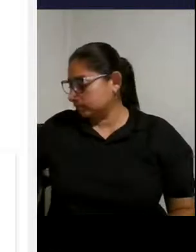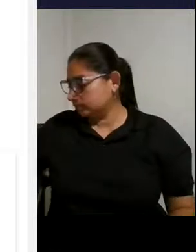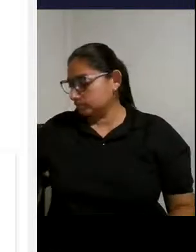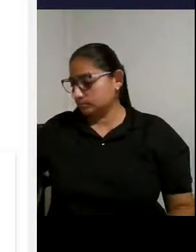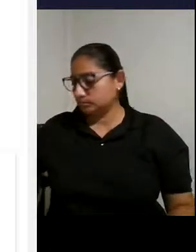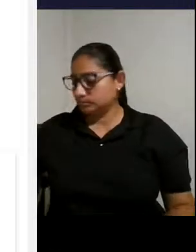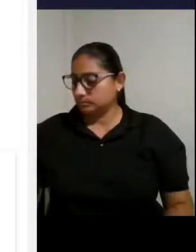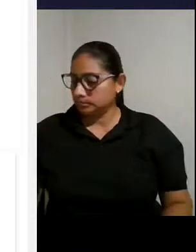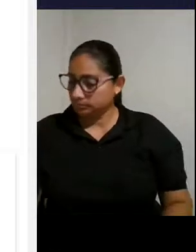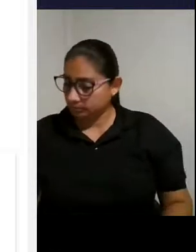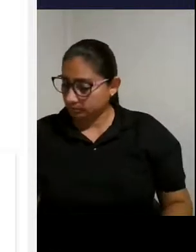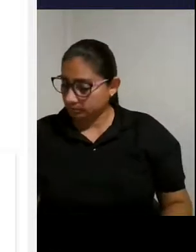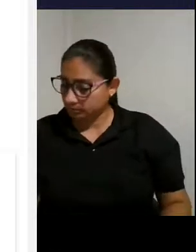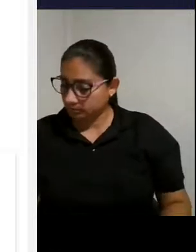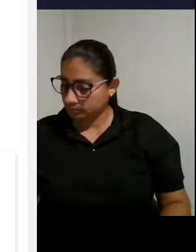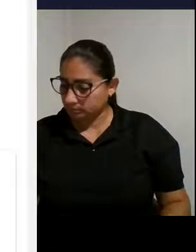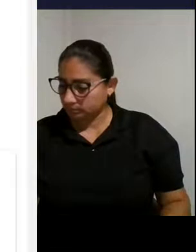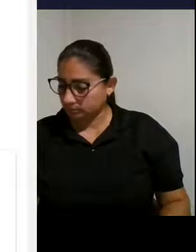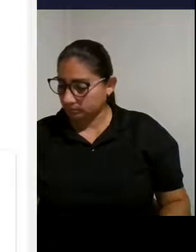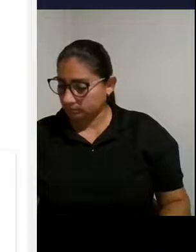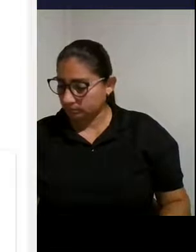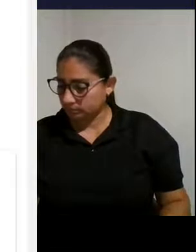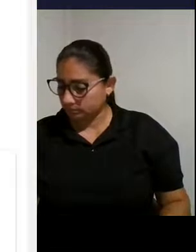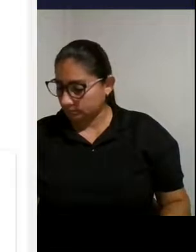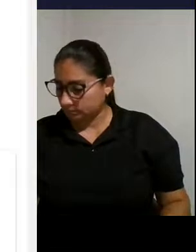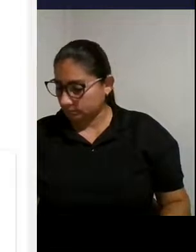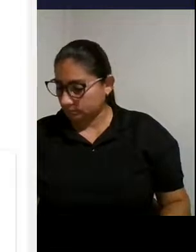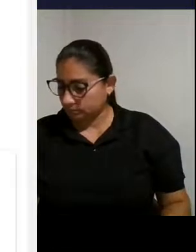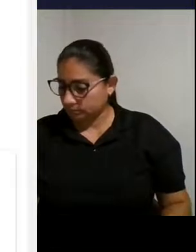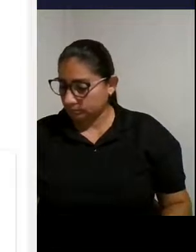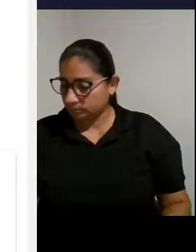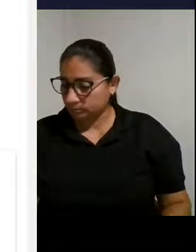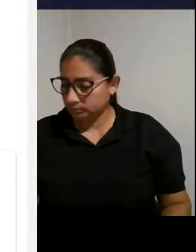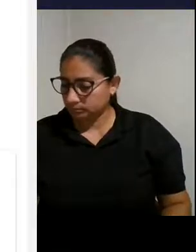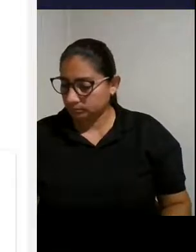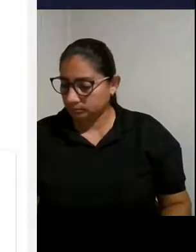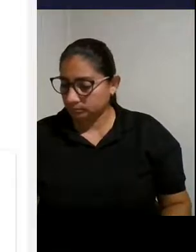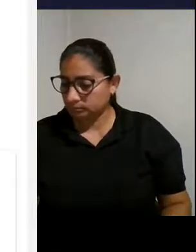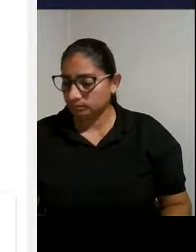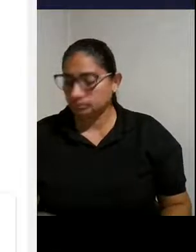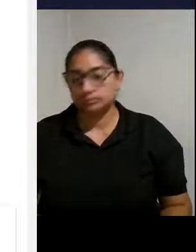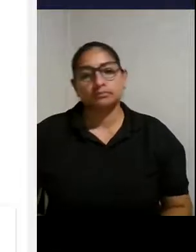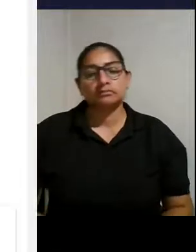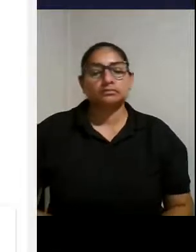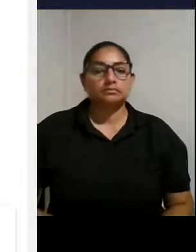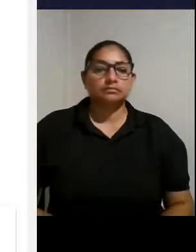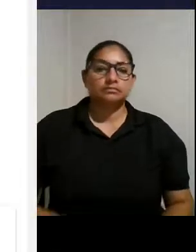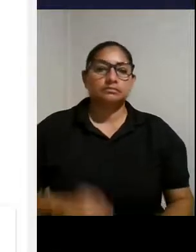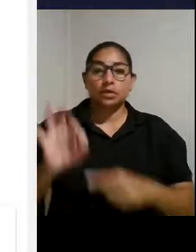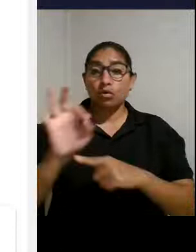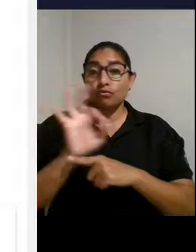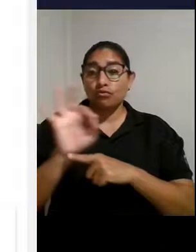Y bueno, antes de ver el ejemplo, vean un momentito la fórmula. La fórmula prácticamente es la